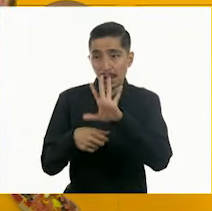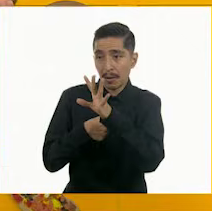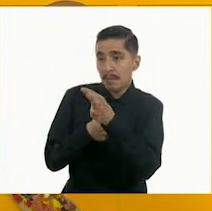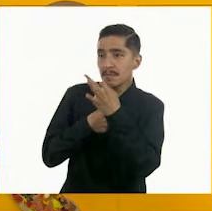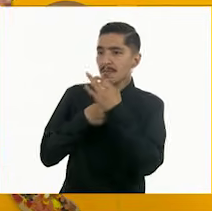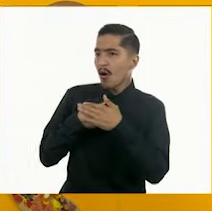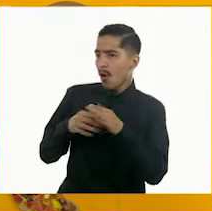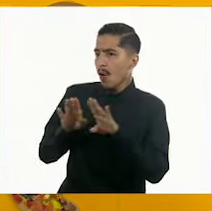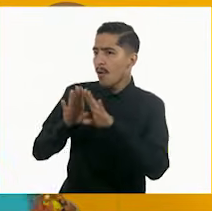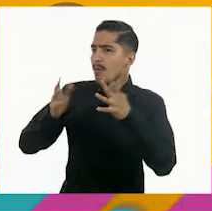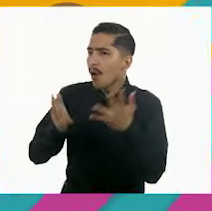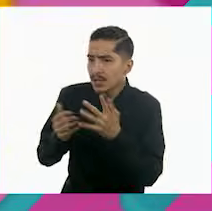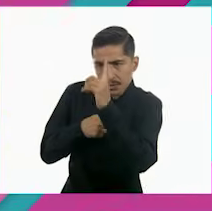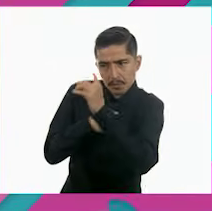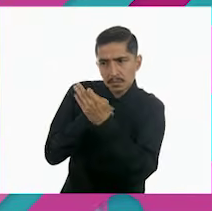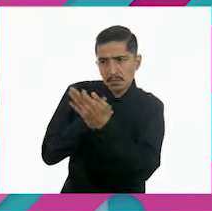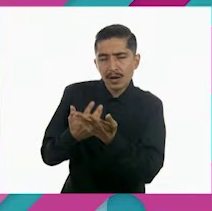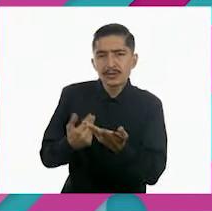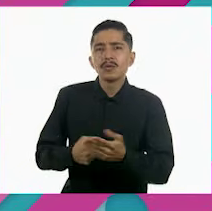cómo debemos hacerlo.